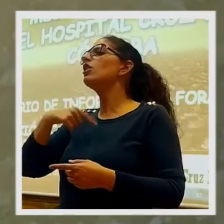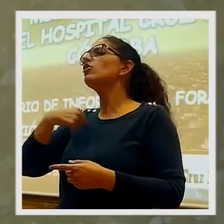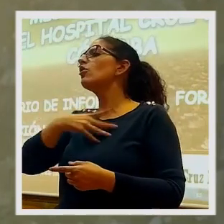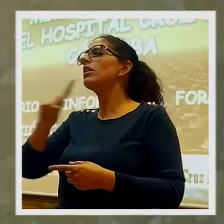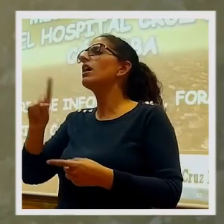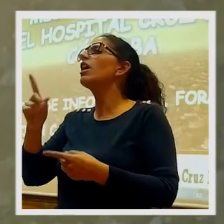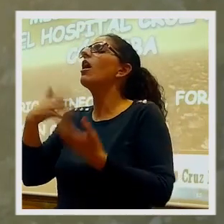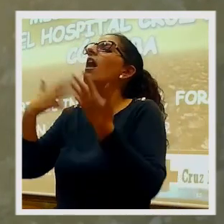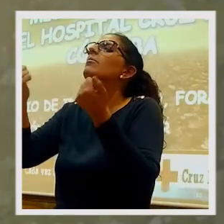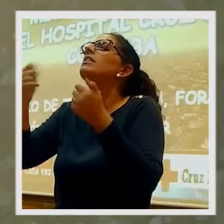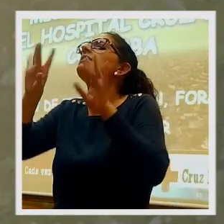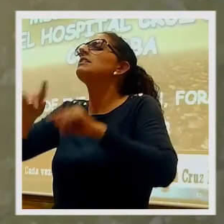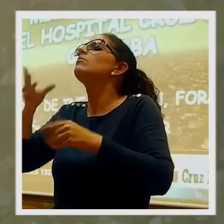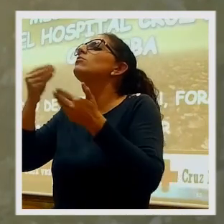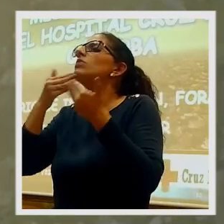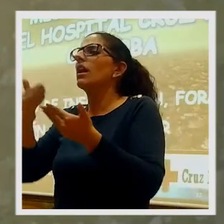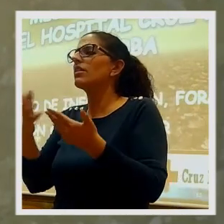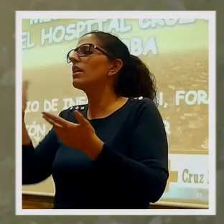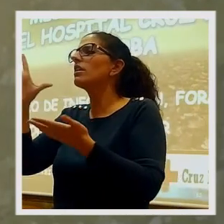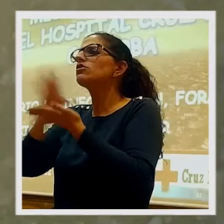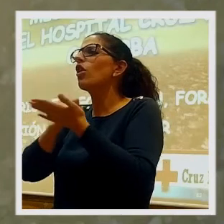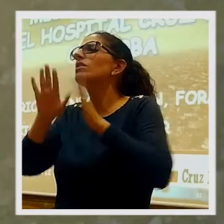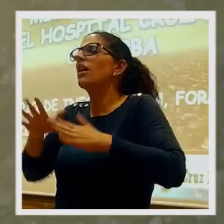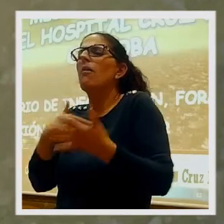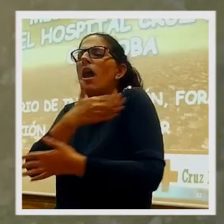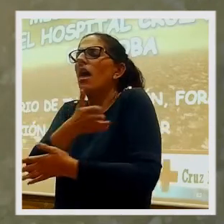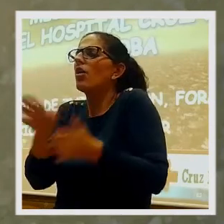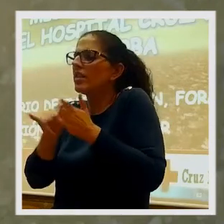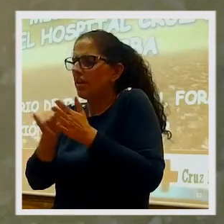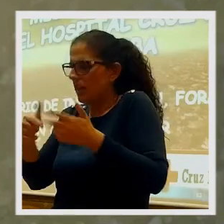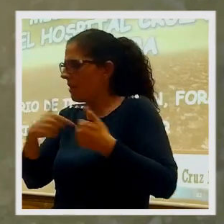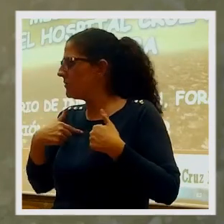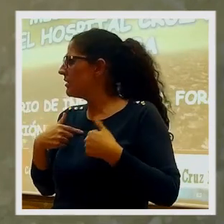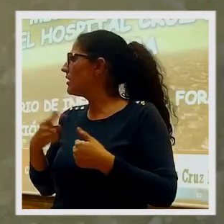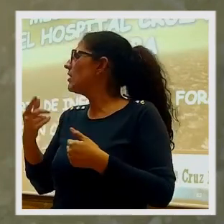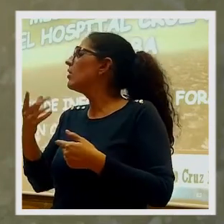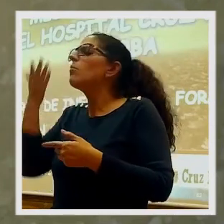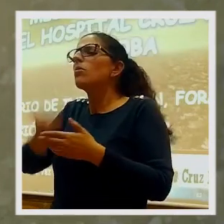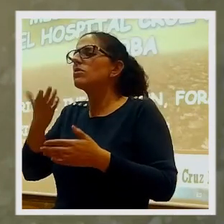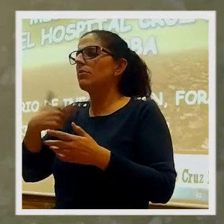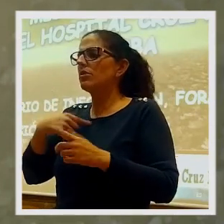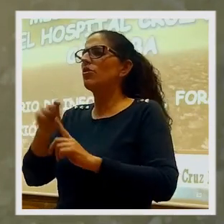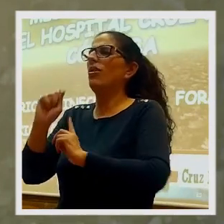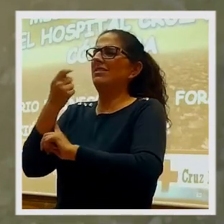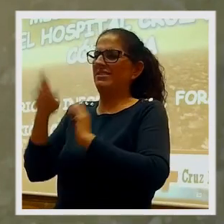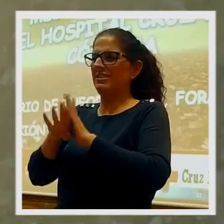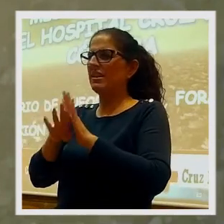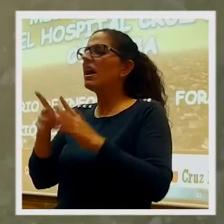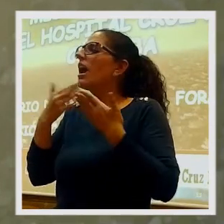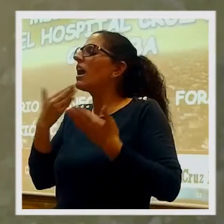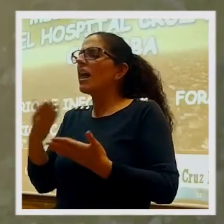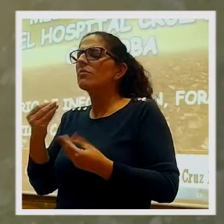el agradecimiento más grande a quienes no se separaron de mí en ningún momento. Fundamentales para superar esto. Mi mujer y mis